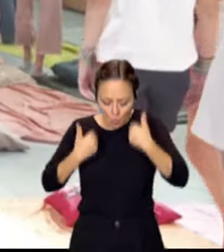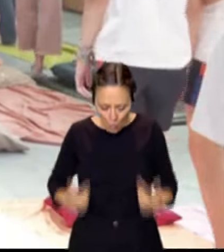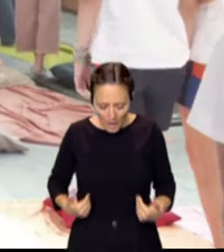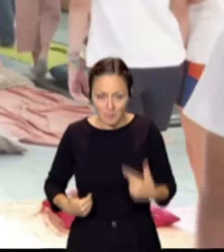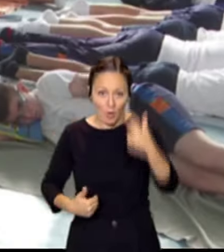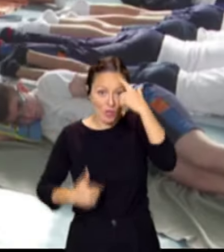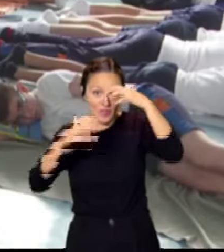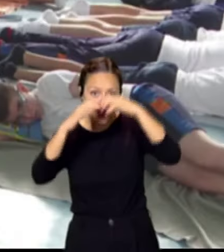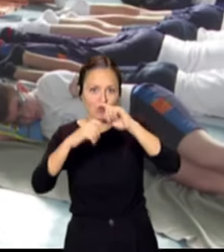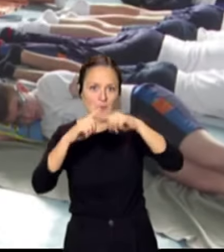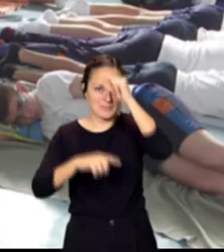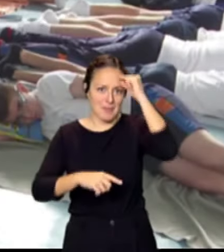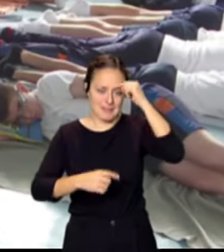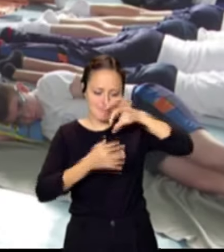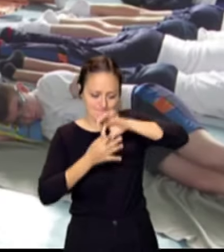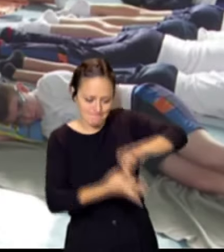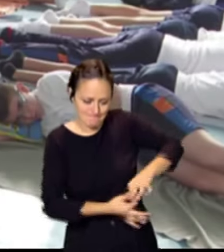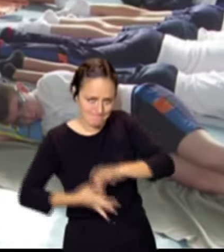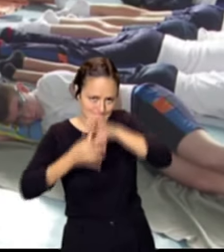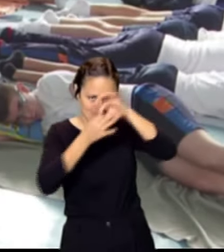cerebro y